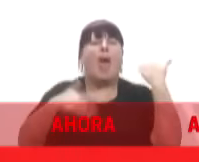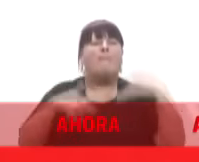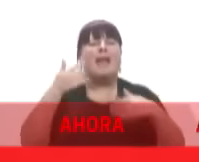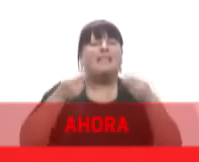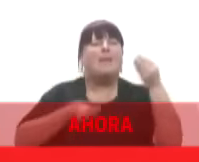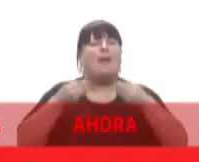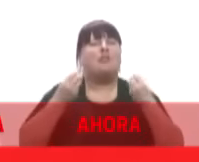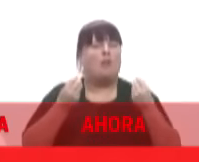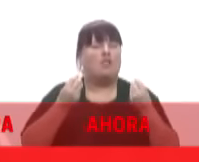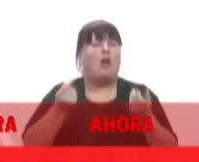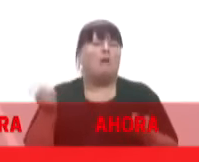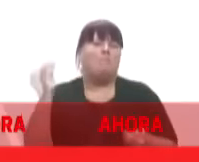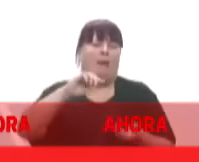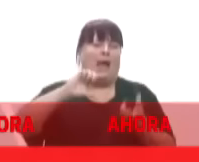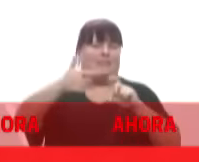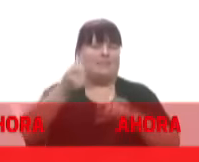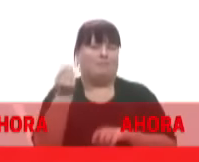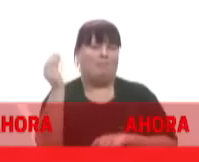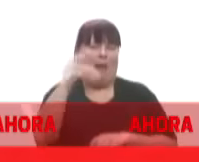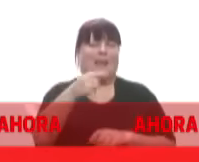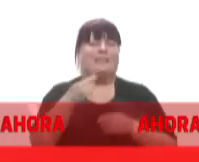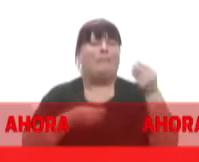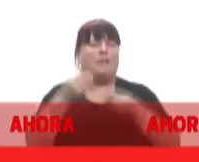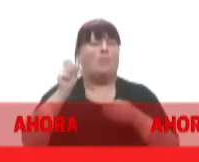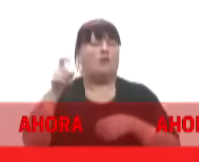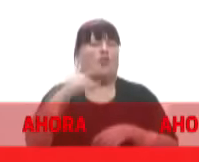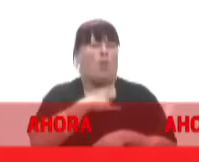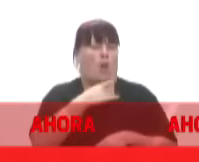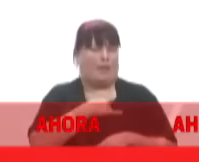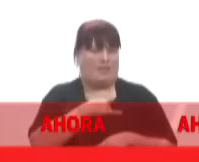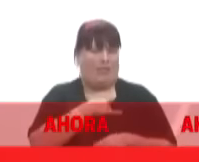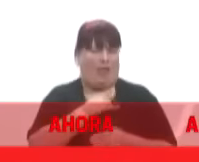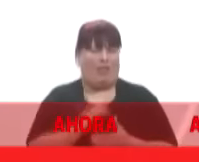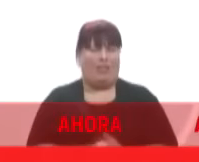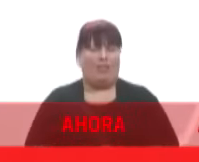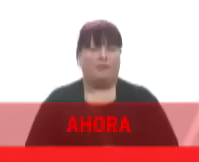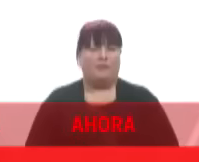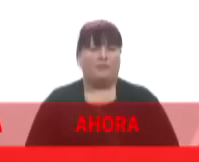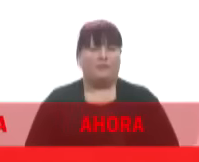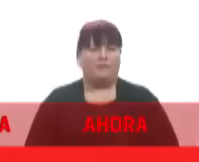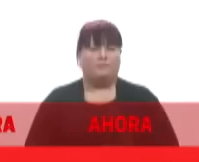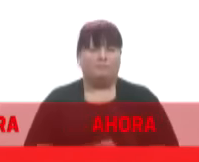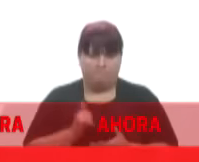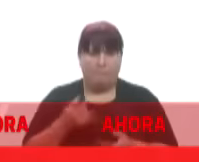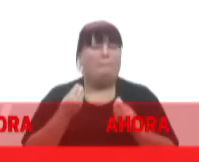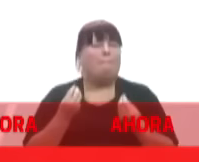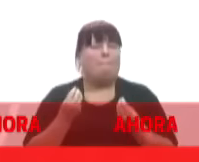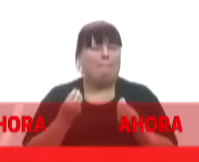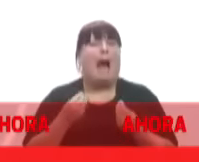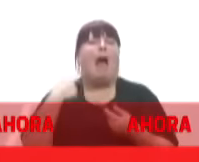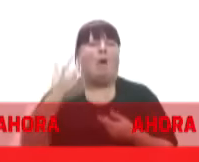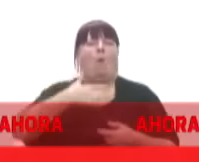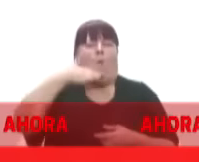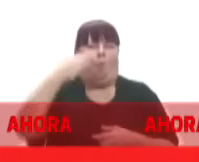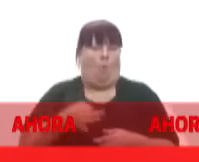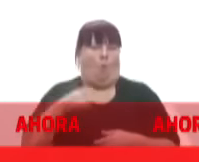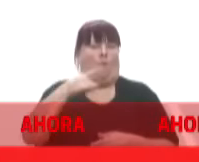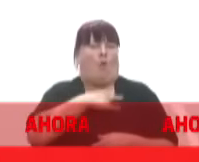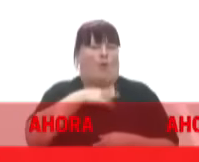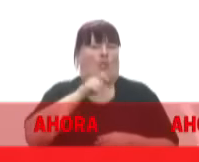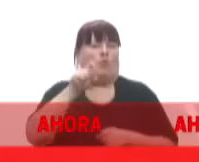presupuestaria? Actualiza el presupuesto universitario. ¿Sí? ¿Para qué? Para que puedan cumplir las universidades